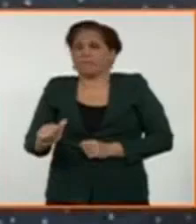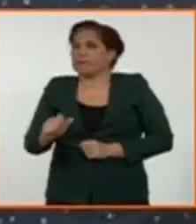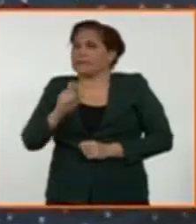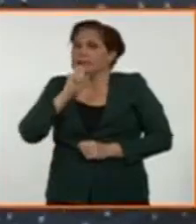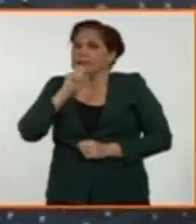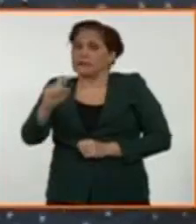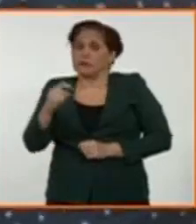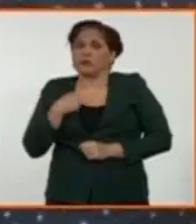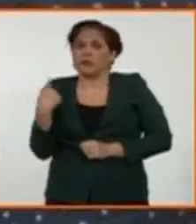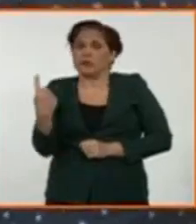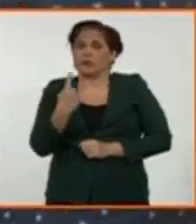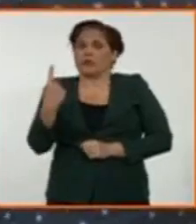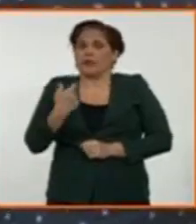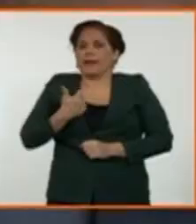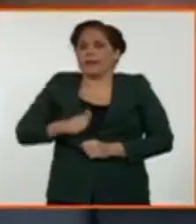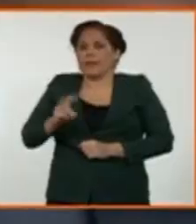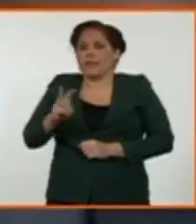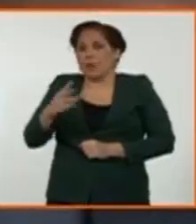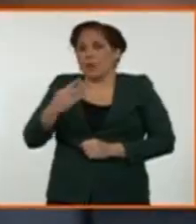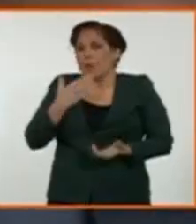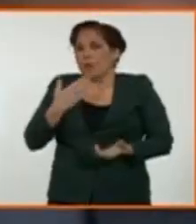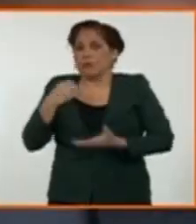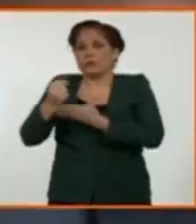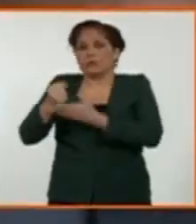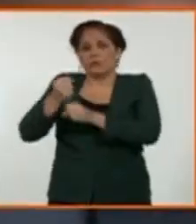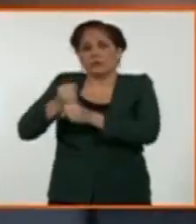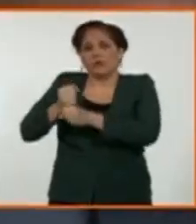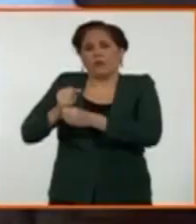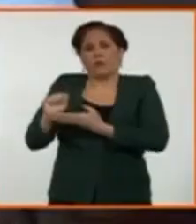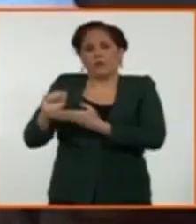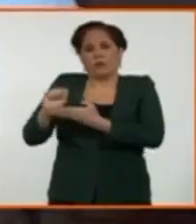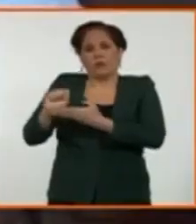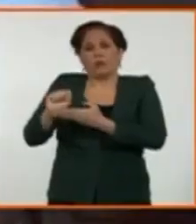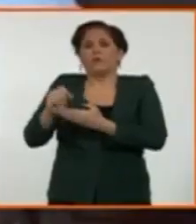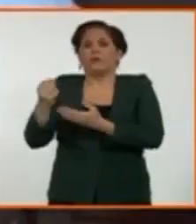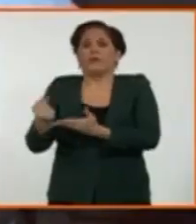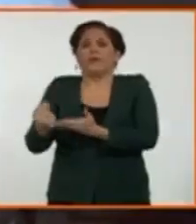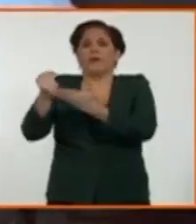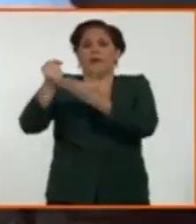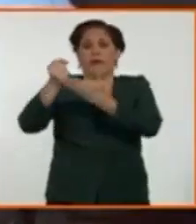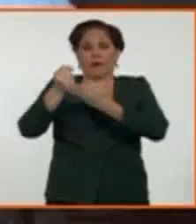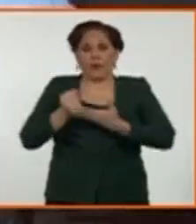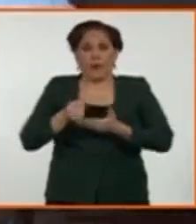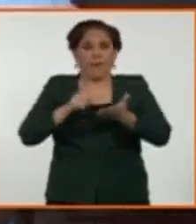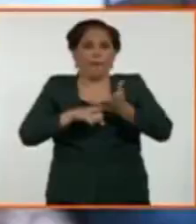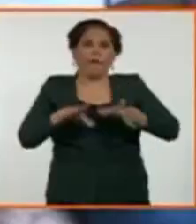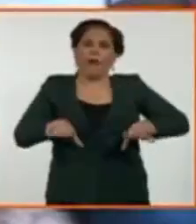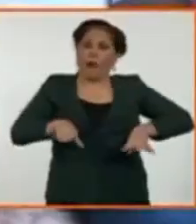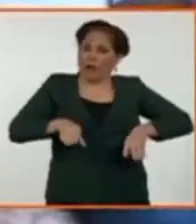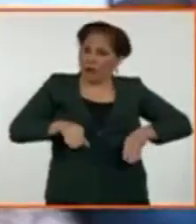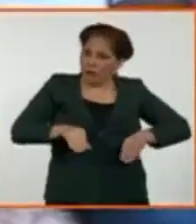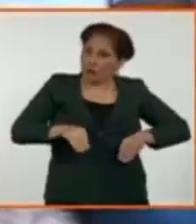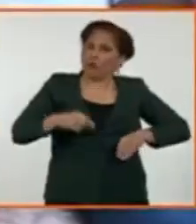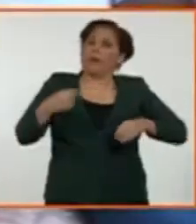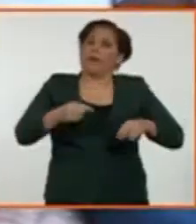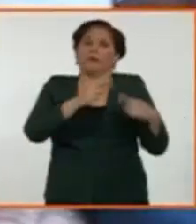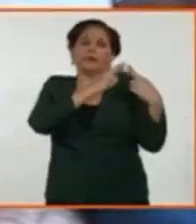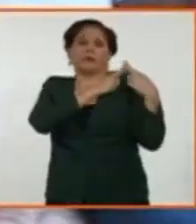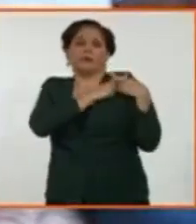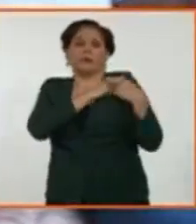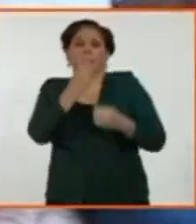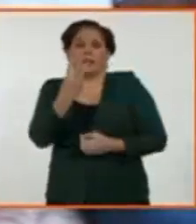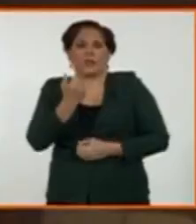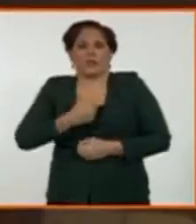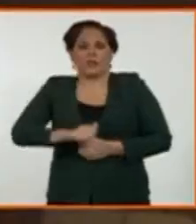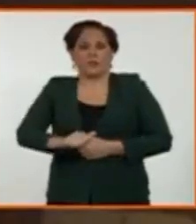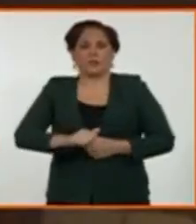soltera aunque ahora el trabajo social que con esta familia se hizo permitió además que el padre asumiera finalmente la responsabilidad sobre los